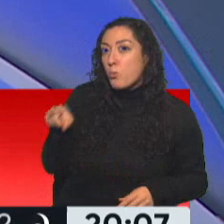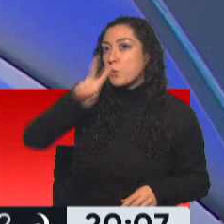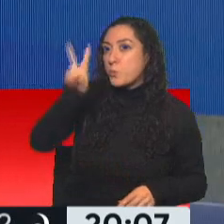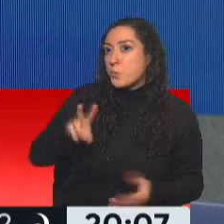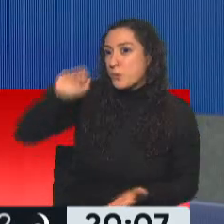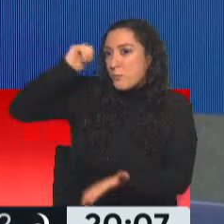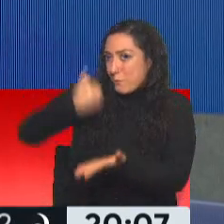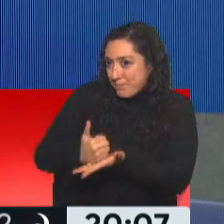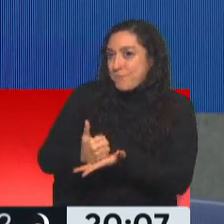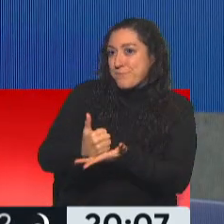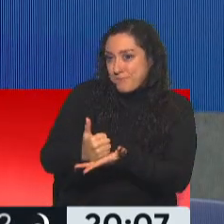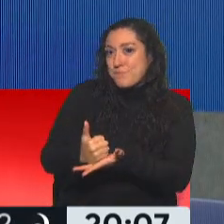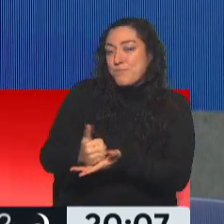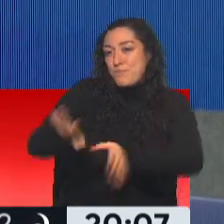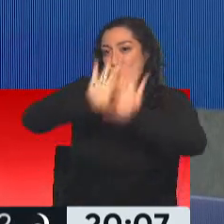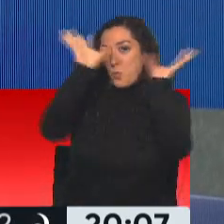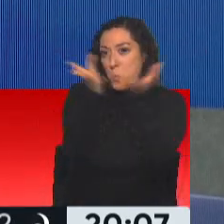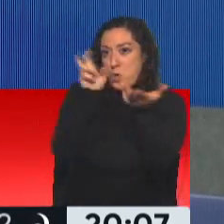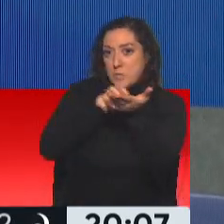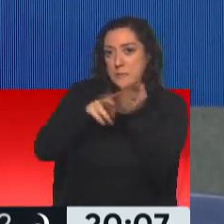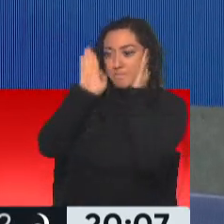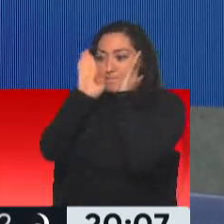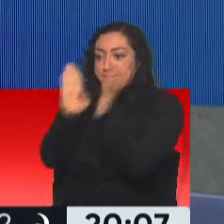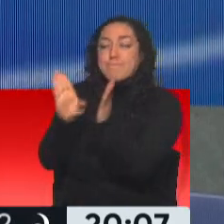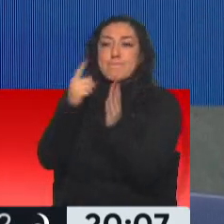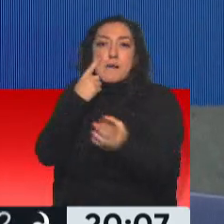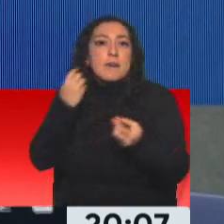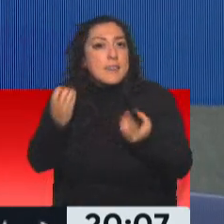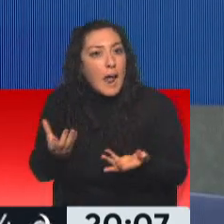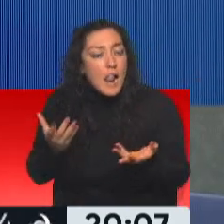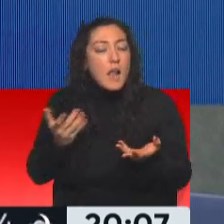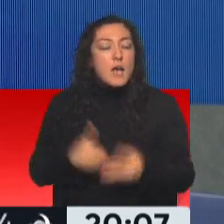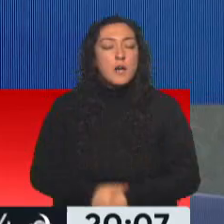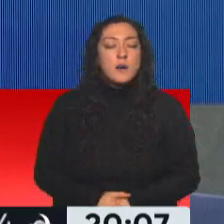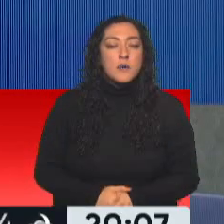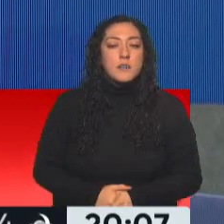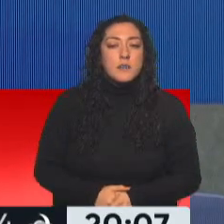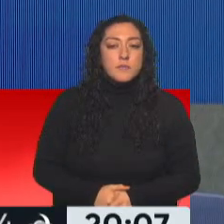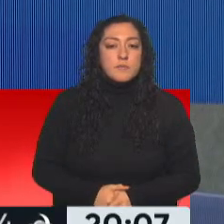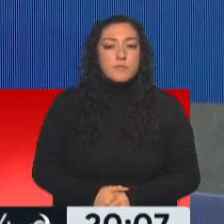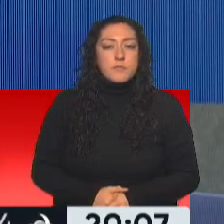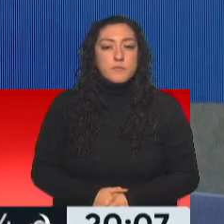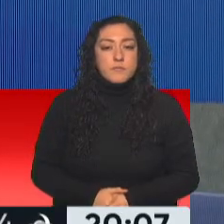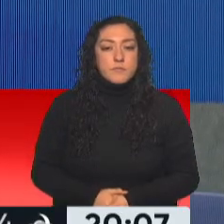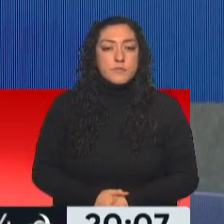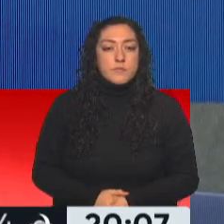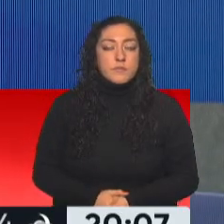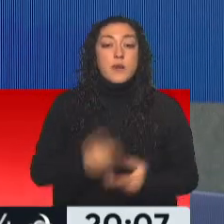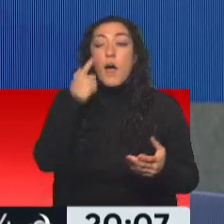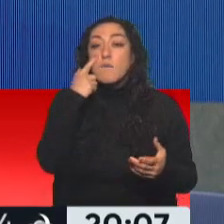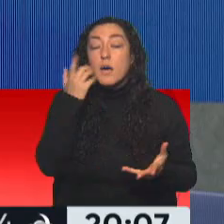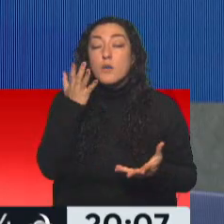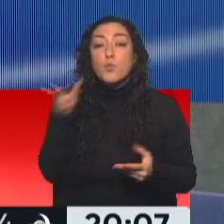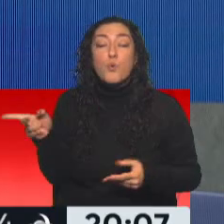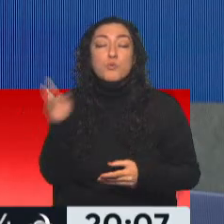está generando la noticia a nivel mundial. El mundo está expectante de lo que está pasando el minuto a minuto en Venezuela. A ver, tu